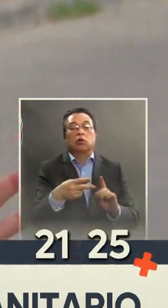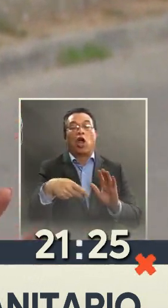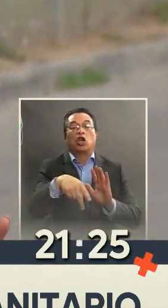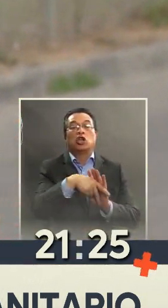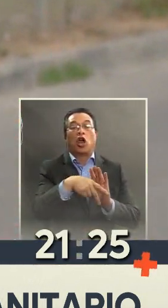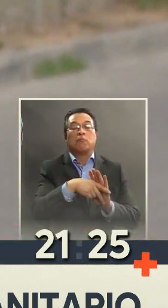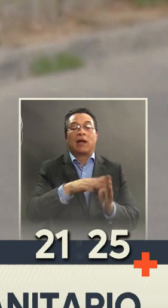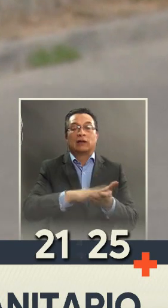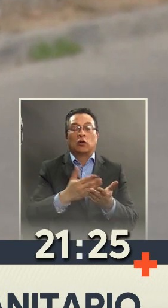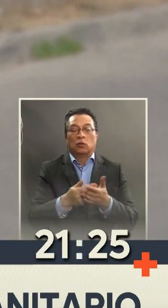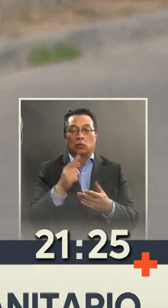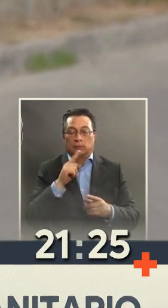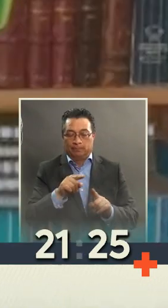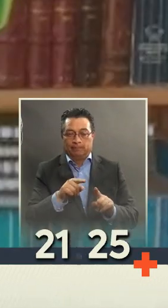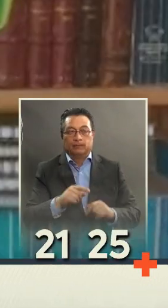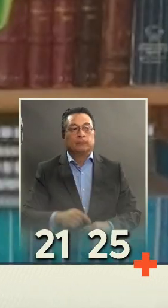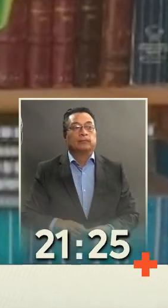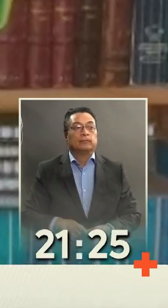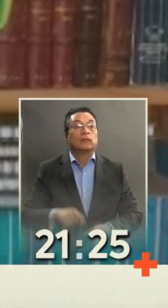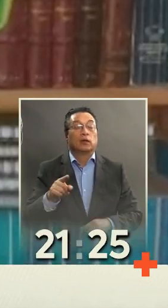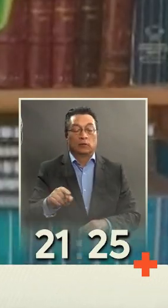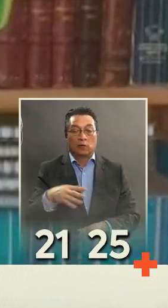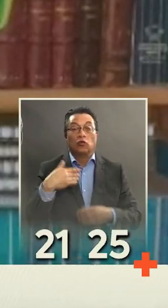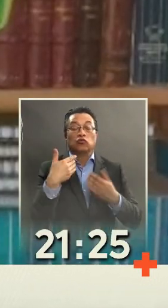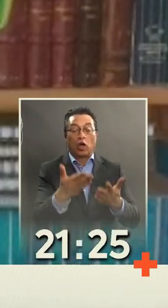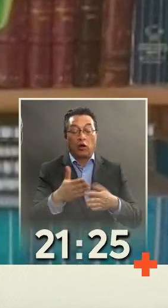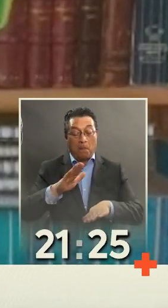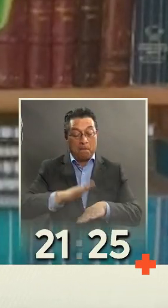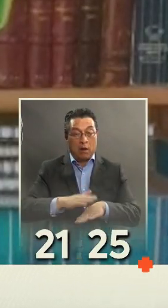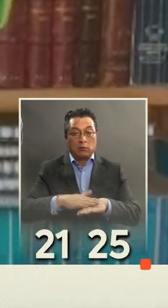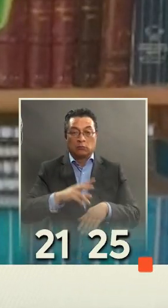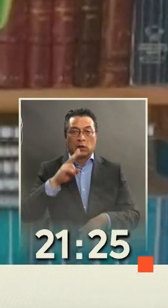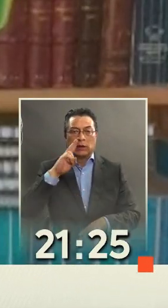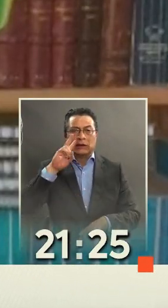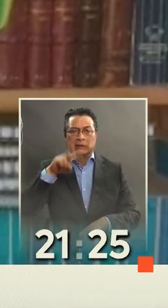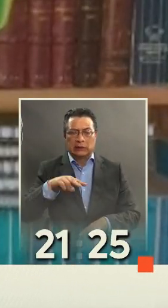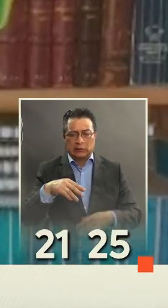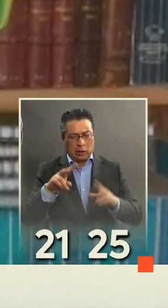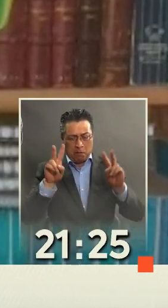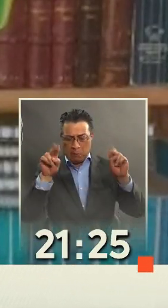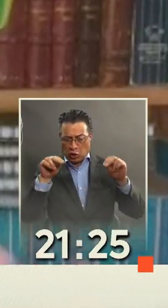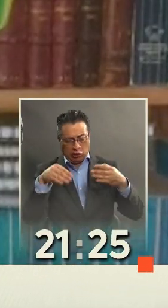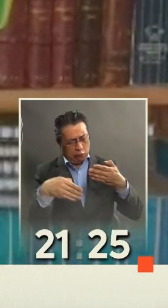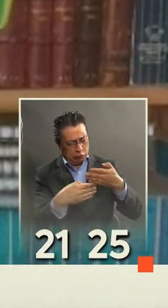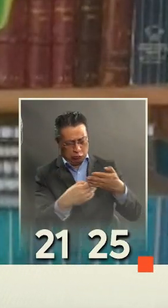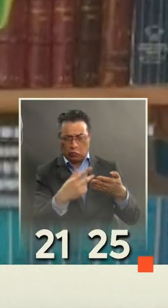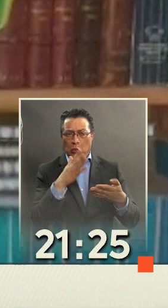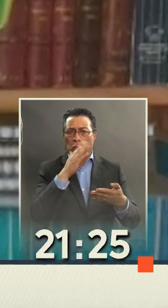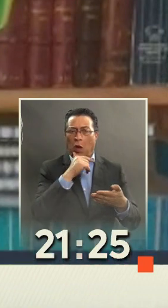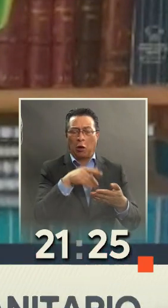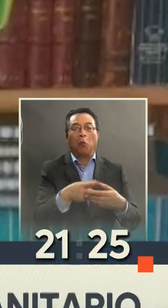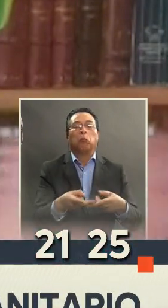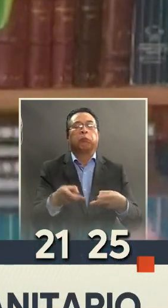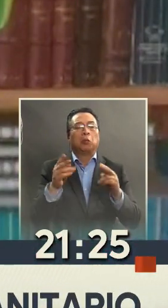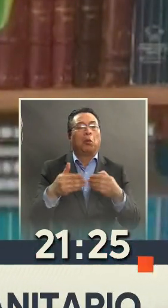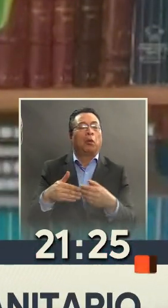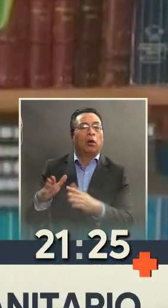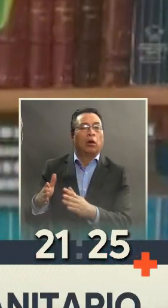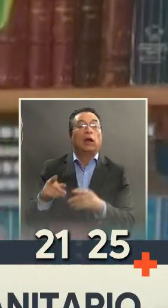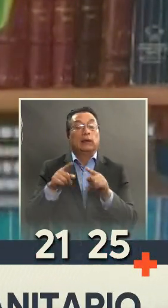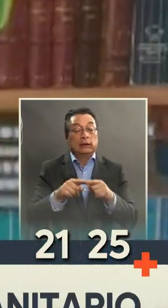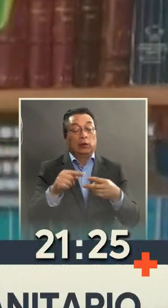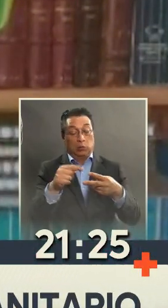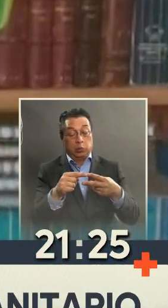prevaricación. Se le otorgó una autorización sin que hubiera ninguna razón que lo justificase. Y quizás, así como esa, se han